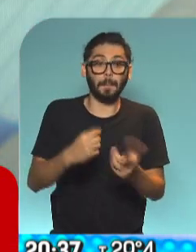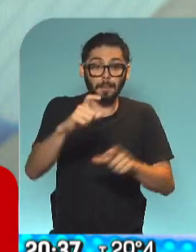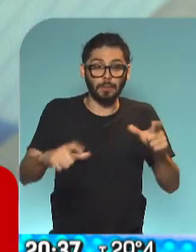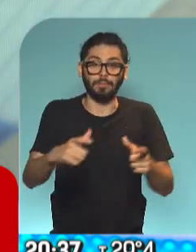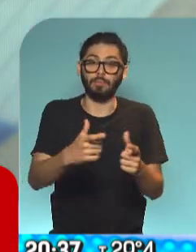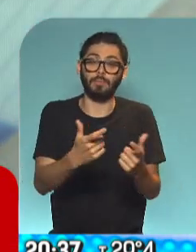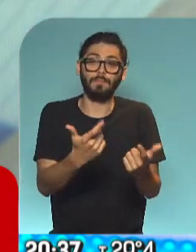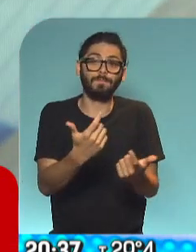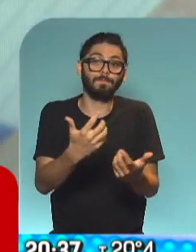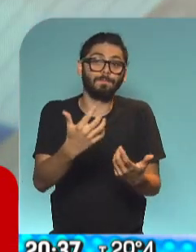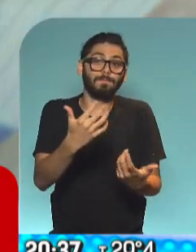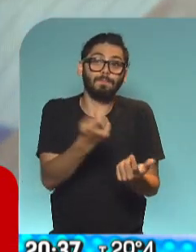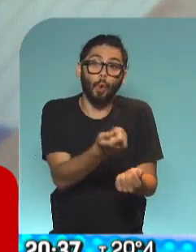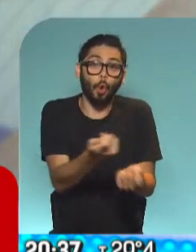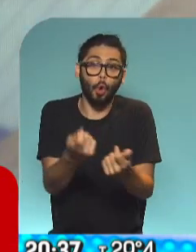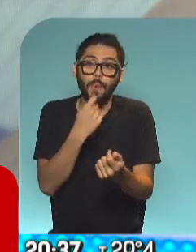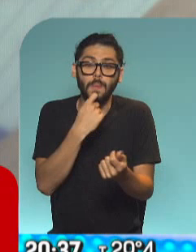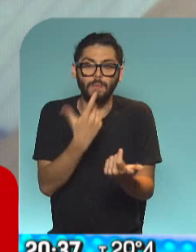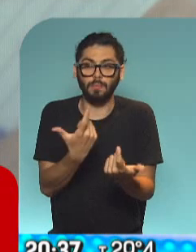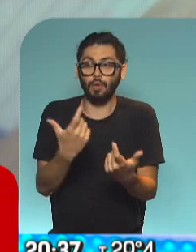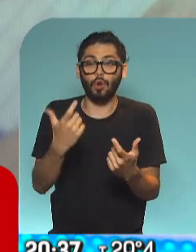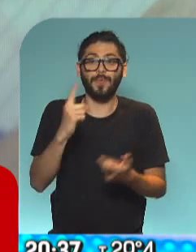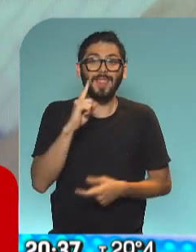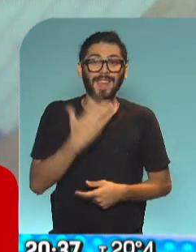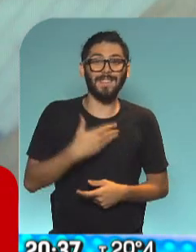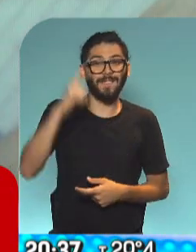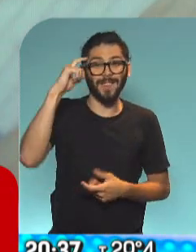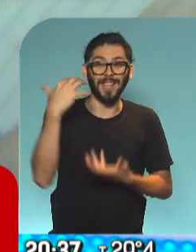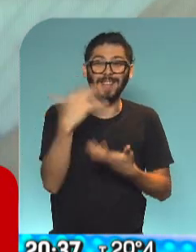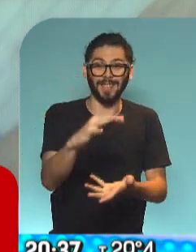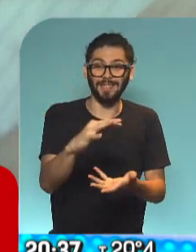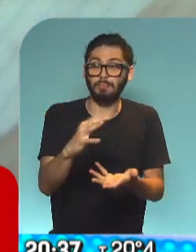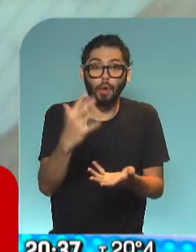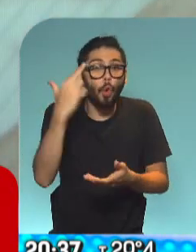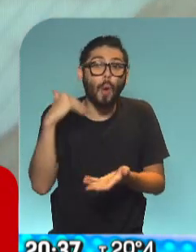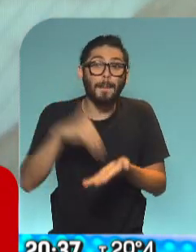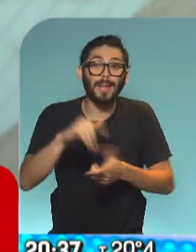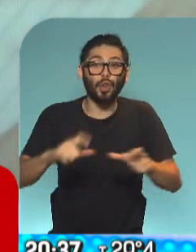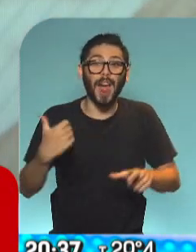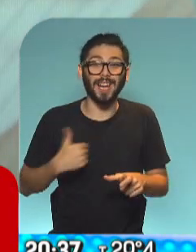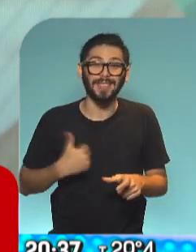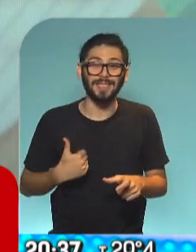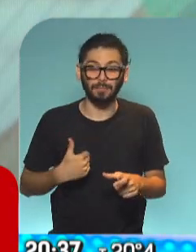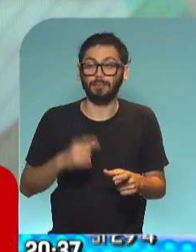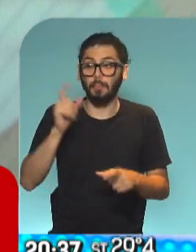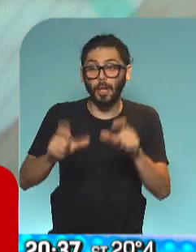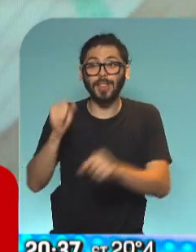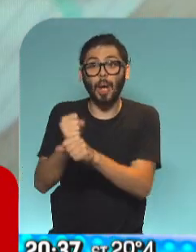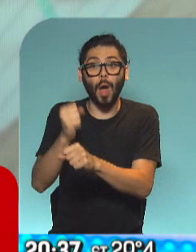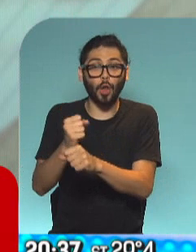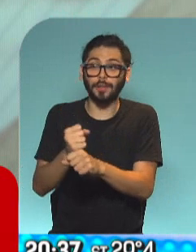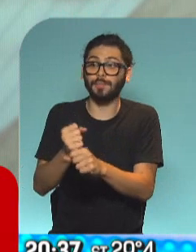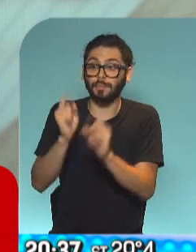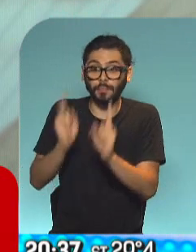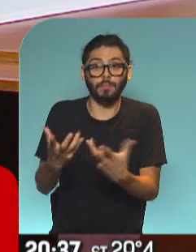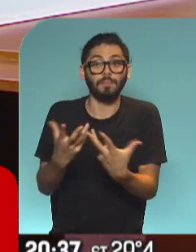en el caso del ingreso familiar de emergencia, casi 9 millones de argentinos y argentinas, e incluso a los trabajadores, que fue una manera también de acompañar al sector privado